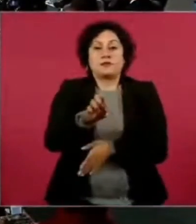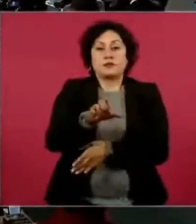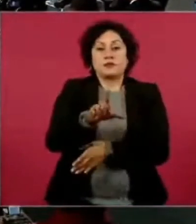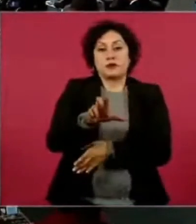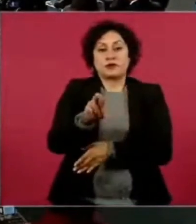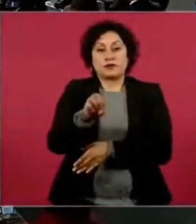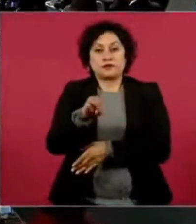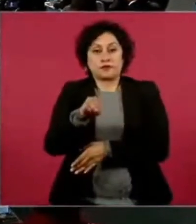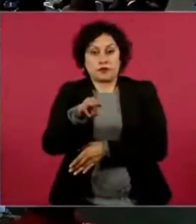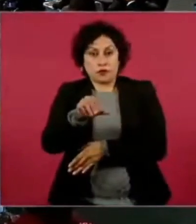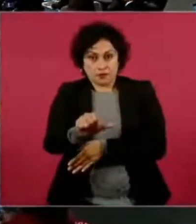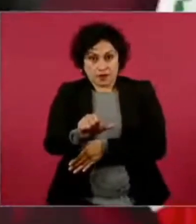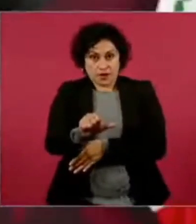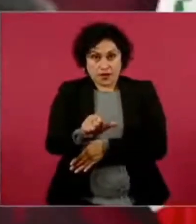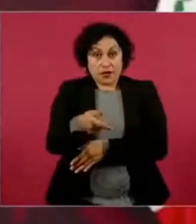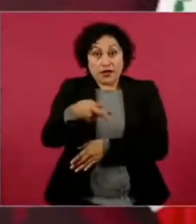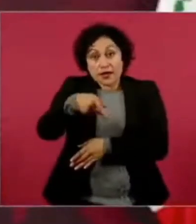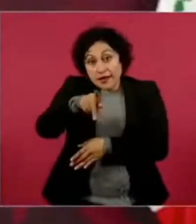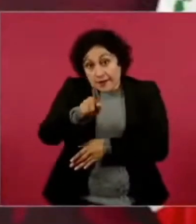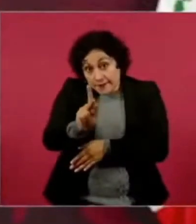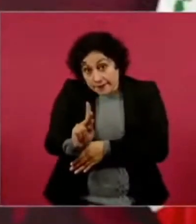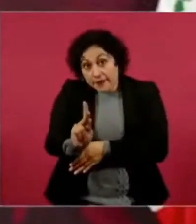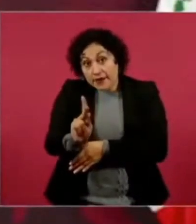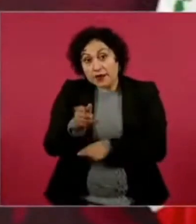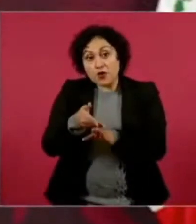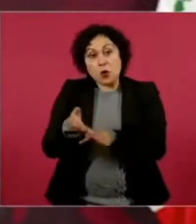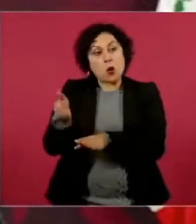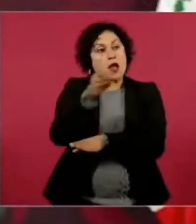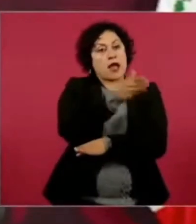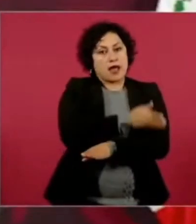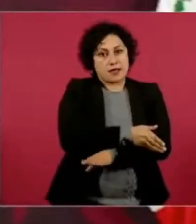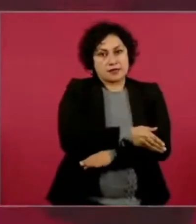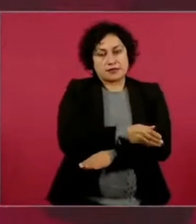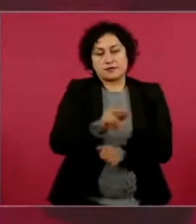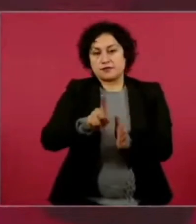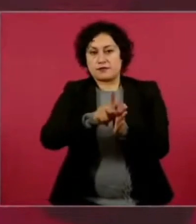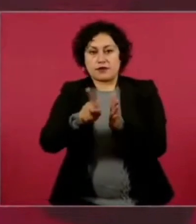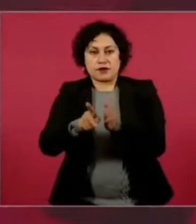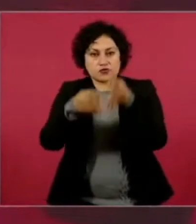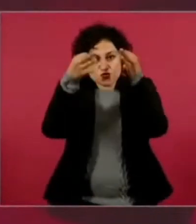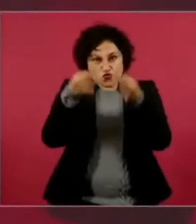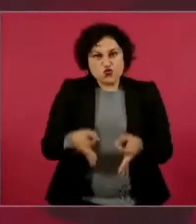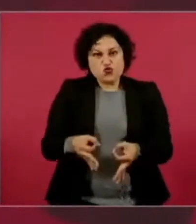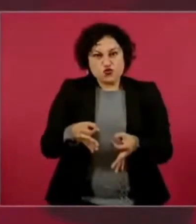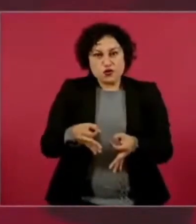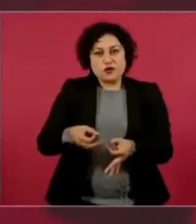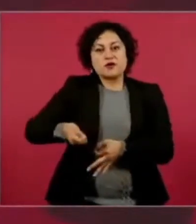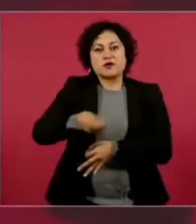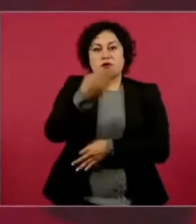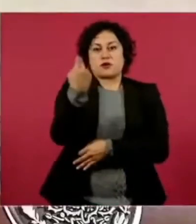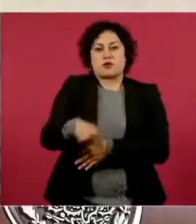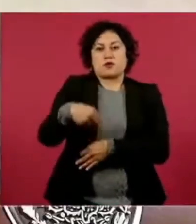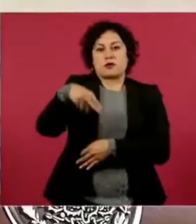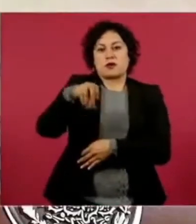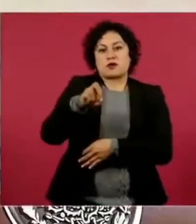pero el periódico original era El Norte, con esa línea